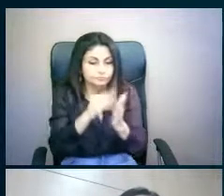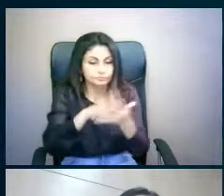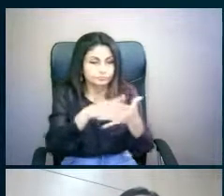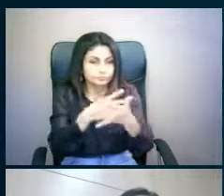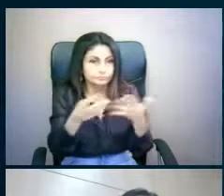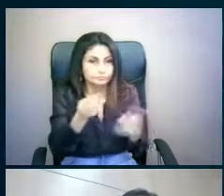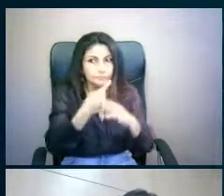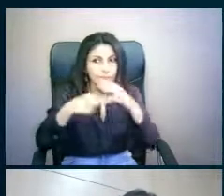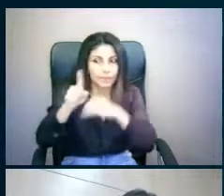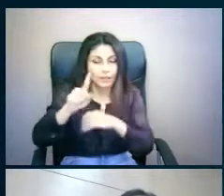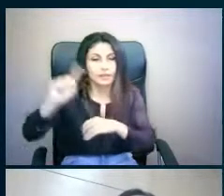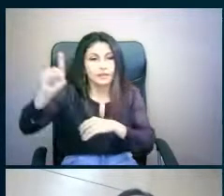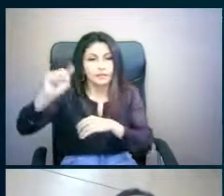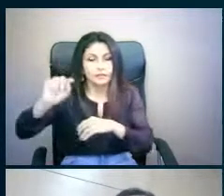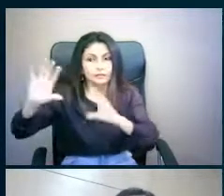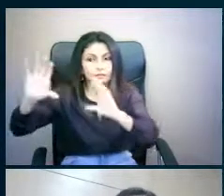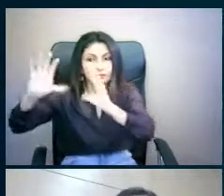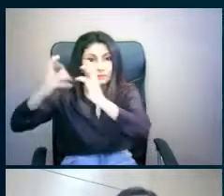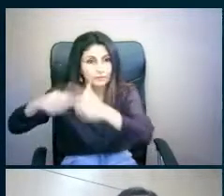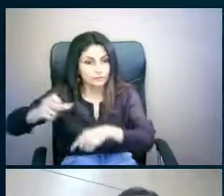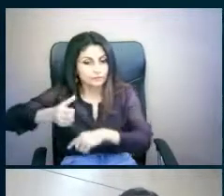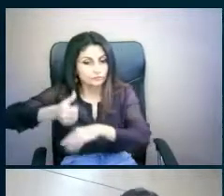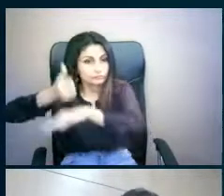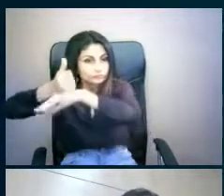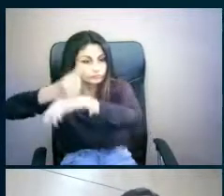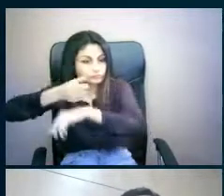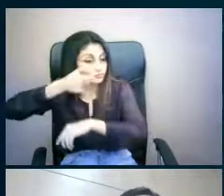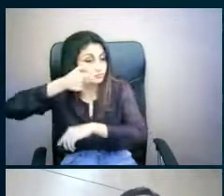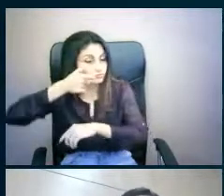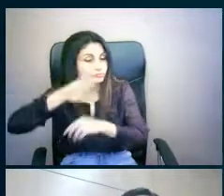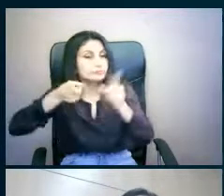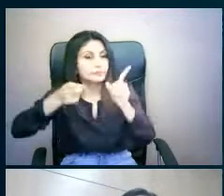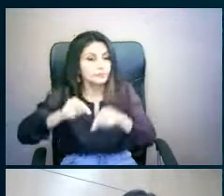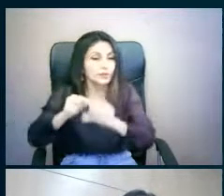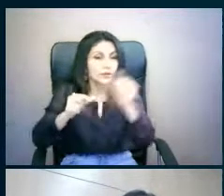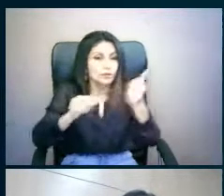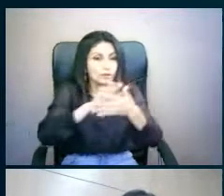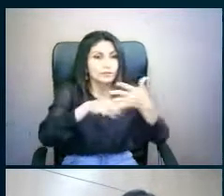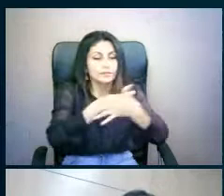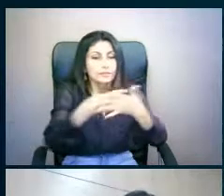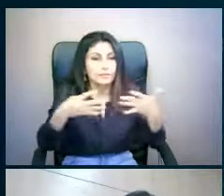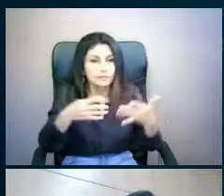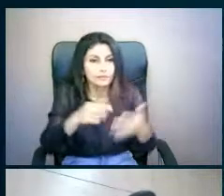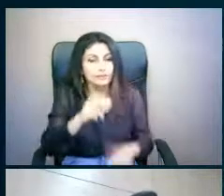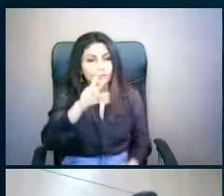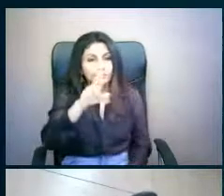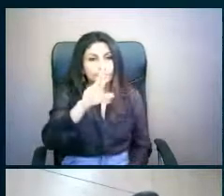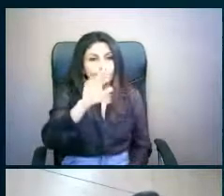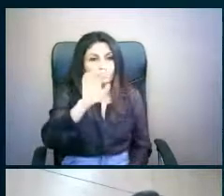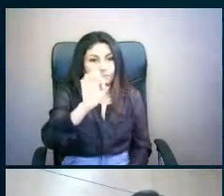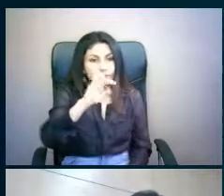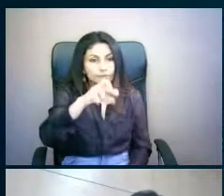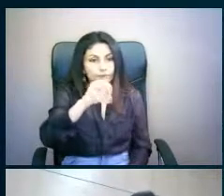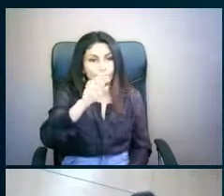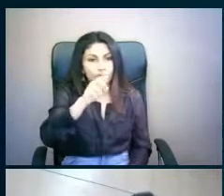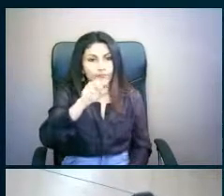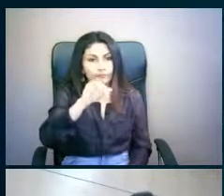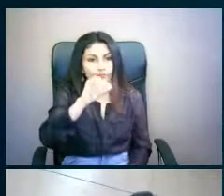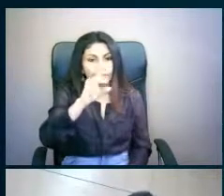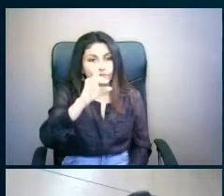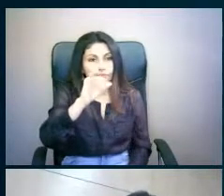que utilizamos fue la tabla de reposiciones. En esta tabla podemos ver todas las